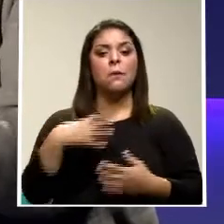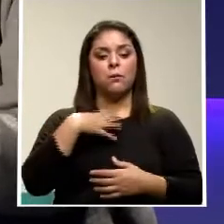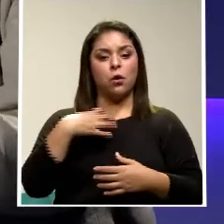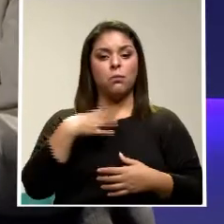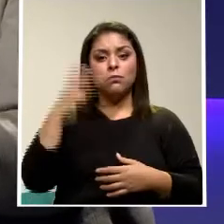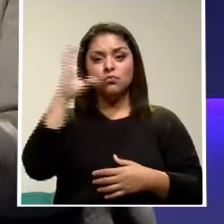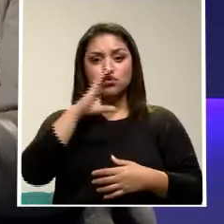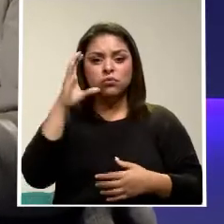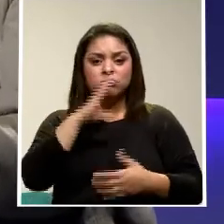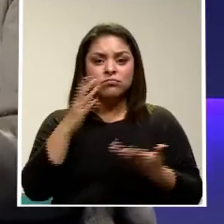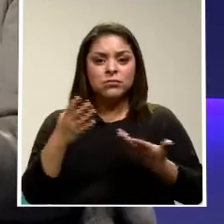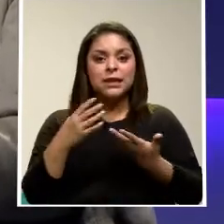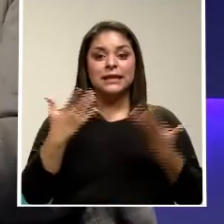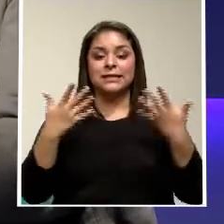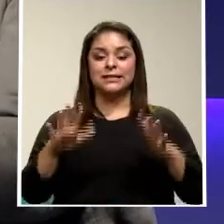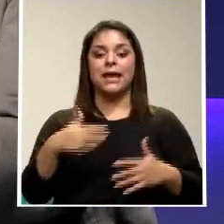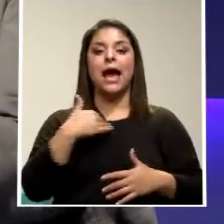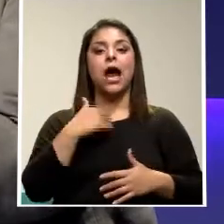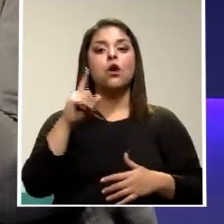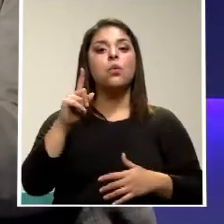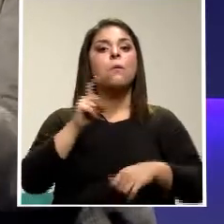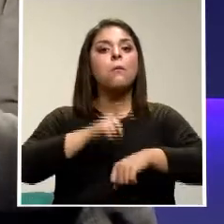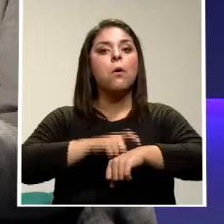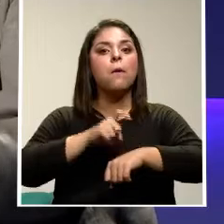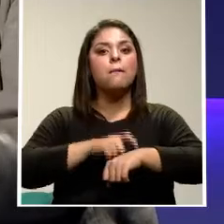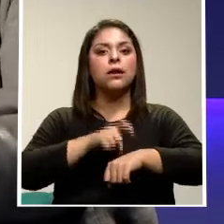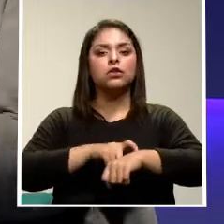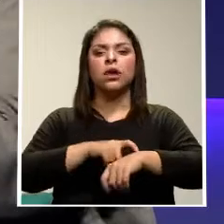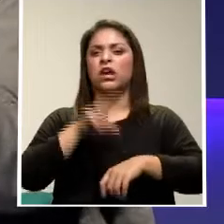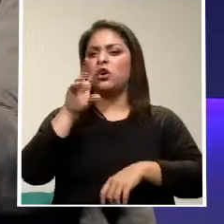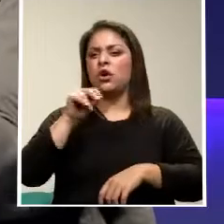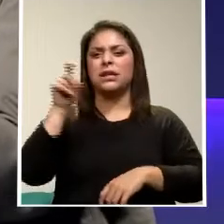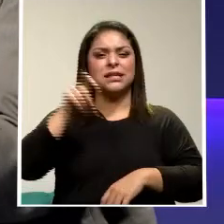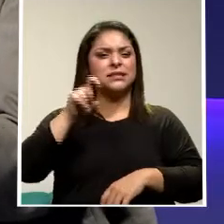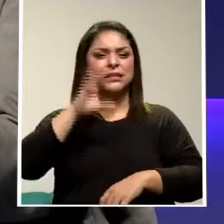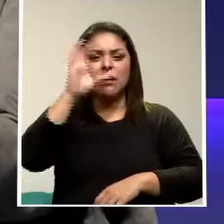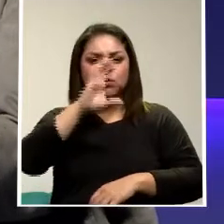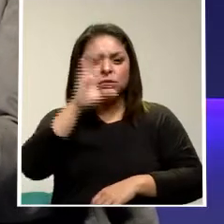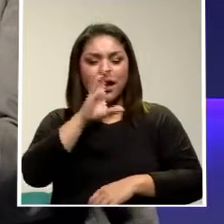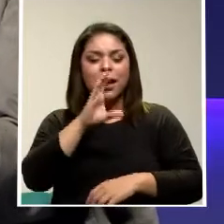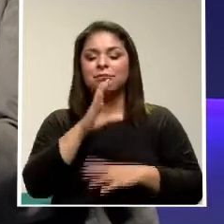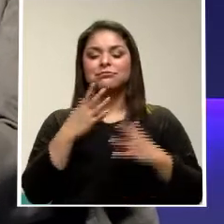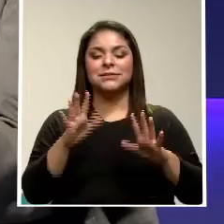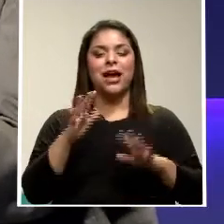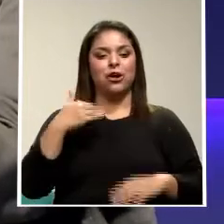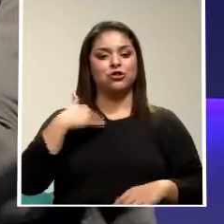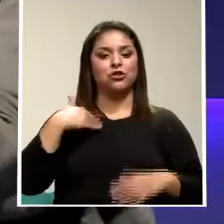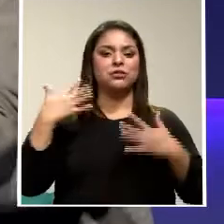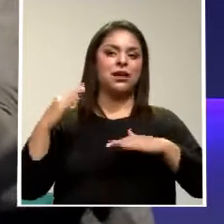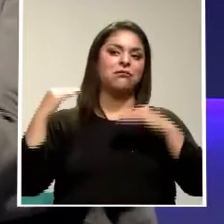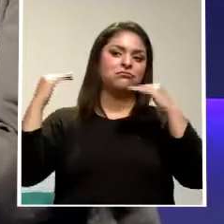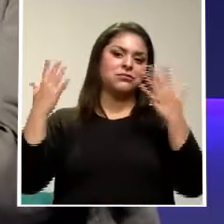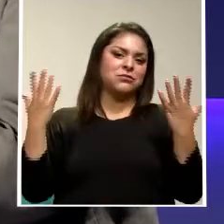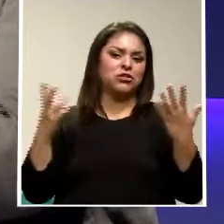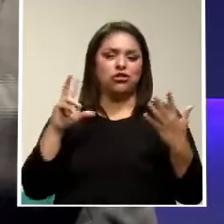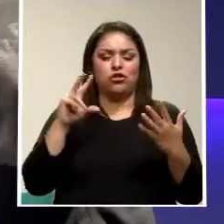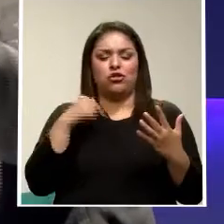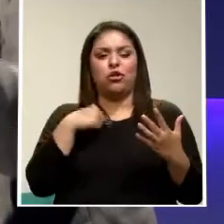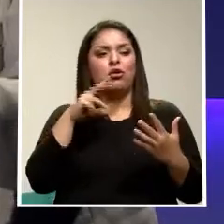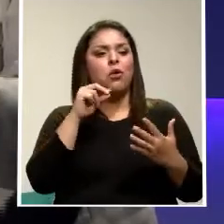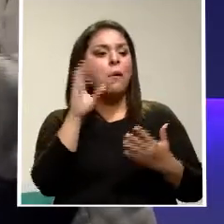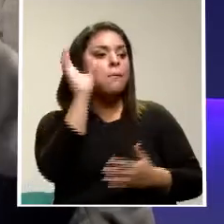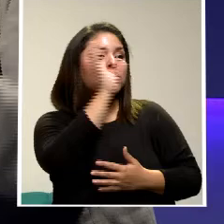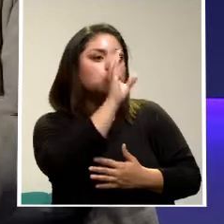búsquedas. Ya hay un momento en donde ni siquiera es que algo que buscas. Te juro que a estas alturas yo no me propongo